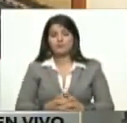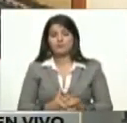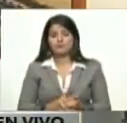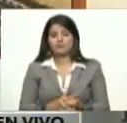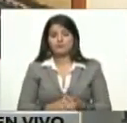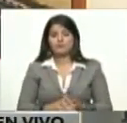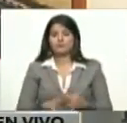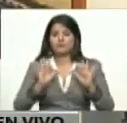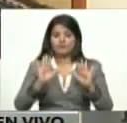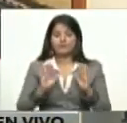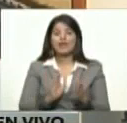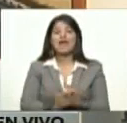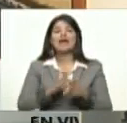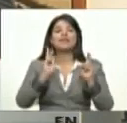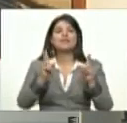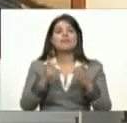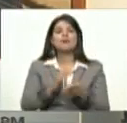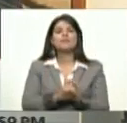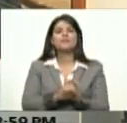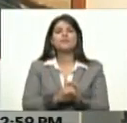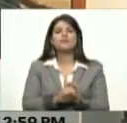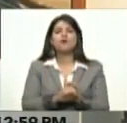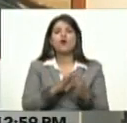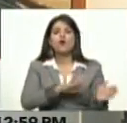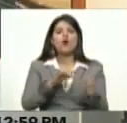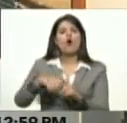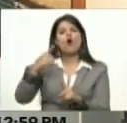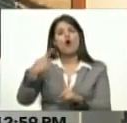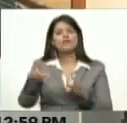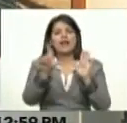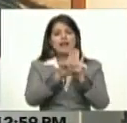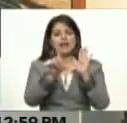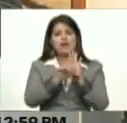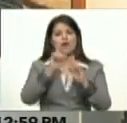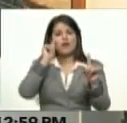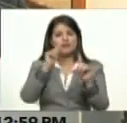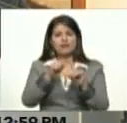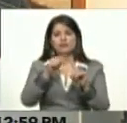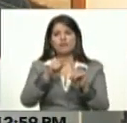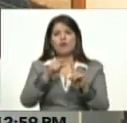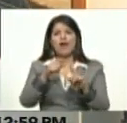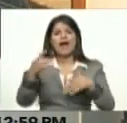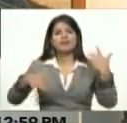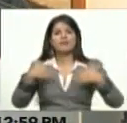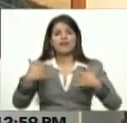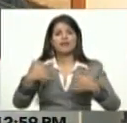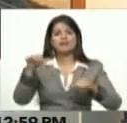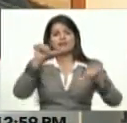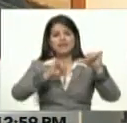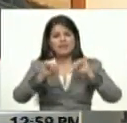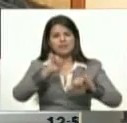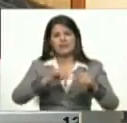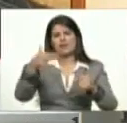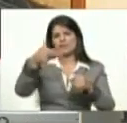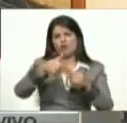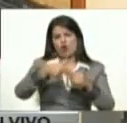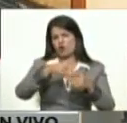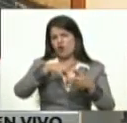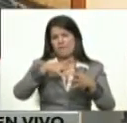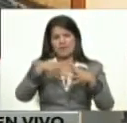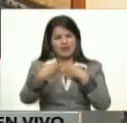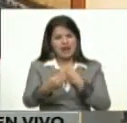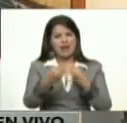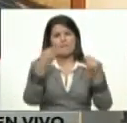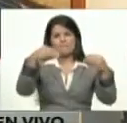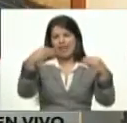de la petroquímica, la Ley Orgánica para el Desarrollo de las Actividades Petroquímicas, es de soberana y